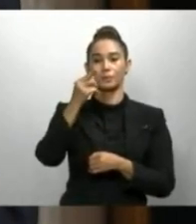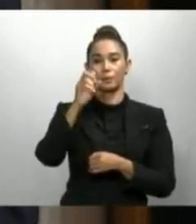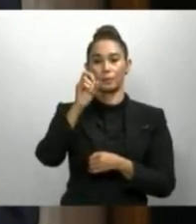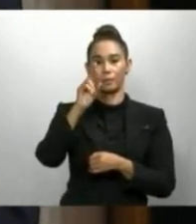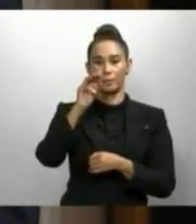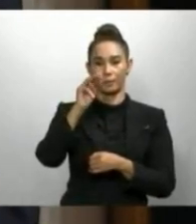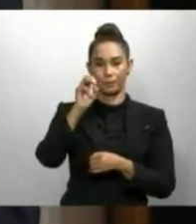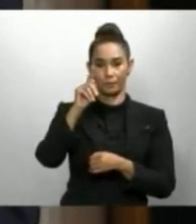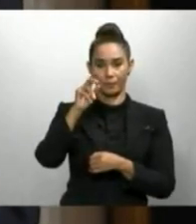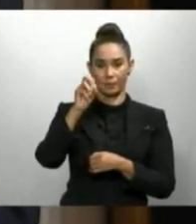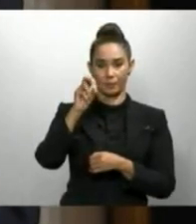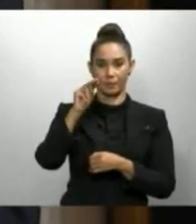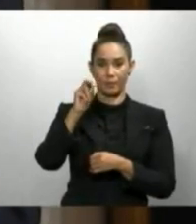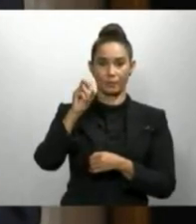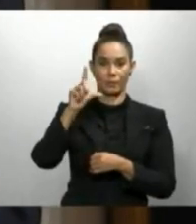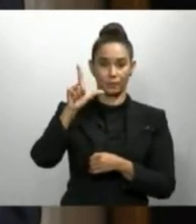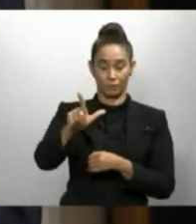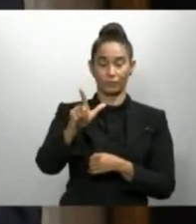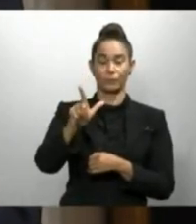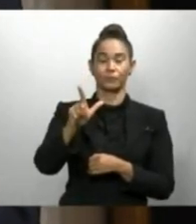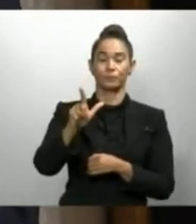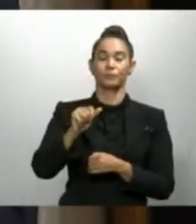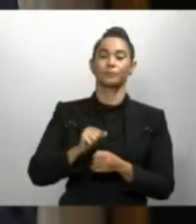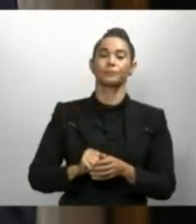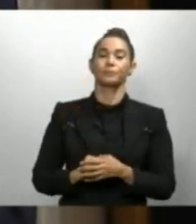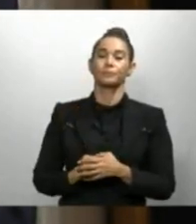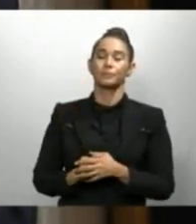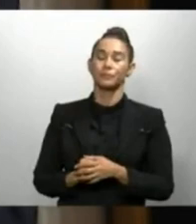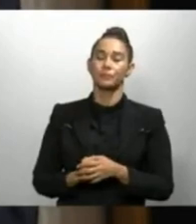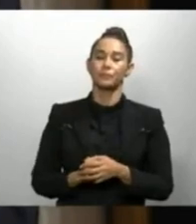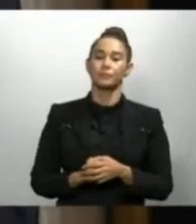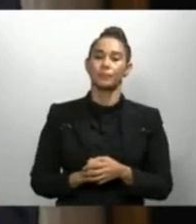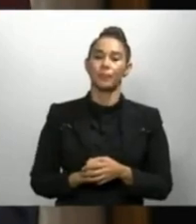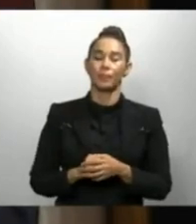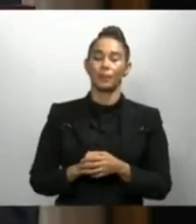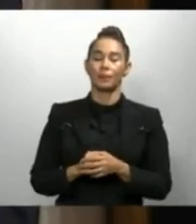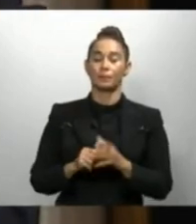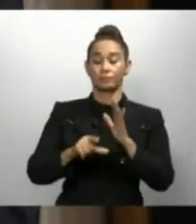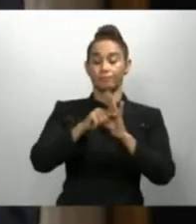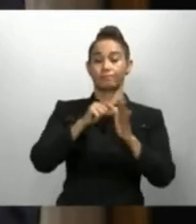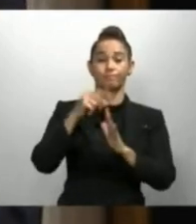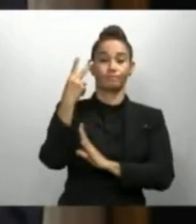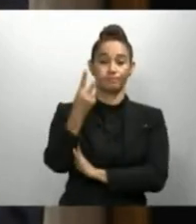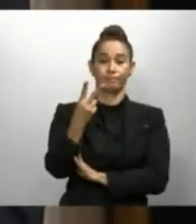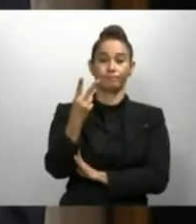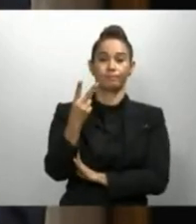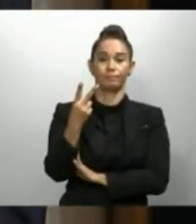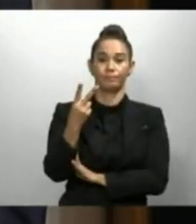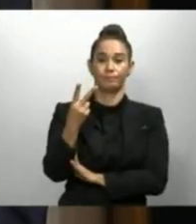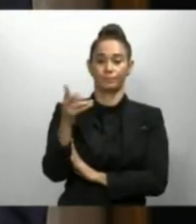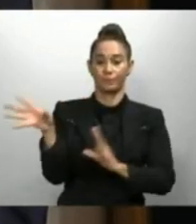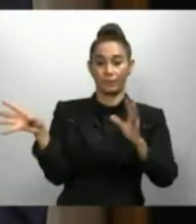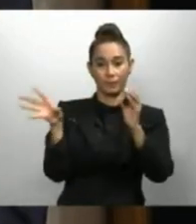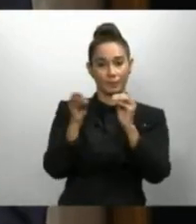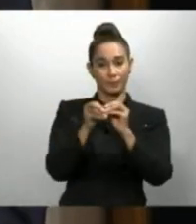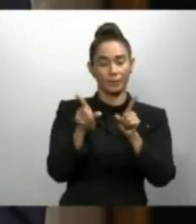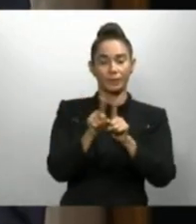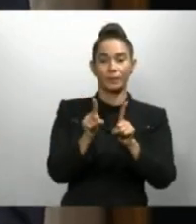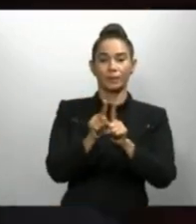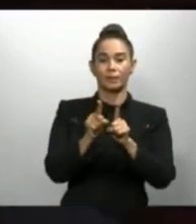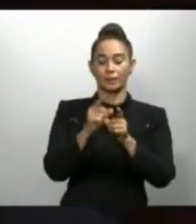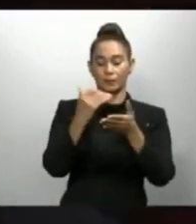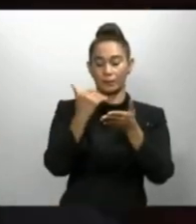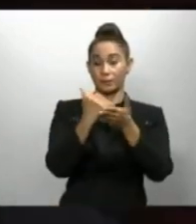isopropanol y alcohol propílico, propanol. Artículo 2. Se agrega el